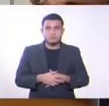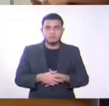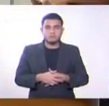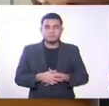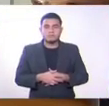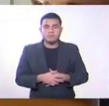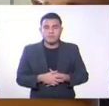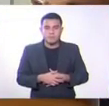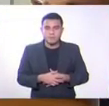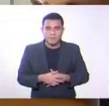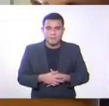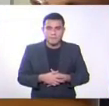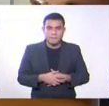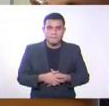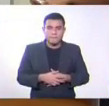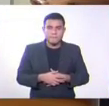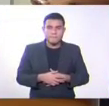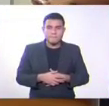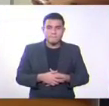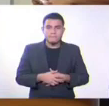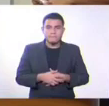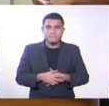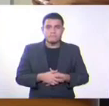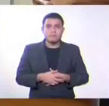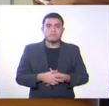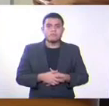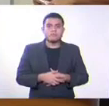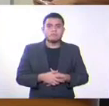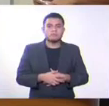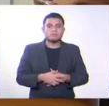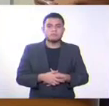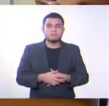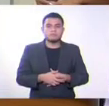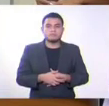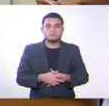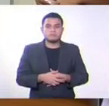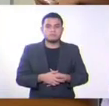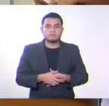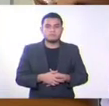Uy, se me fue un poquito de lado. Ujú.